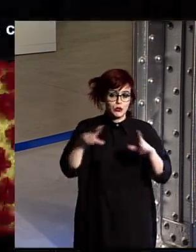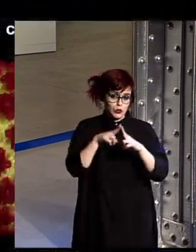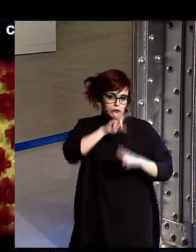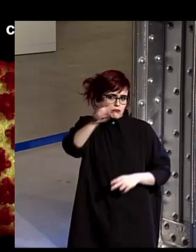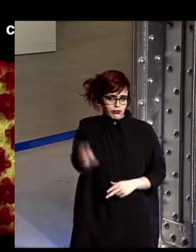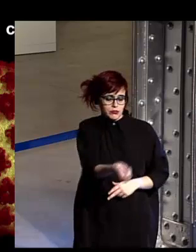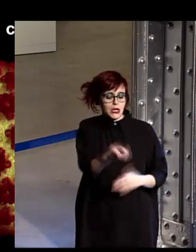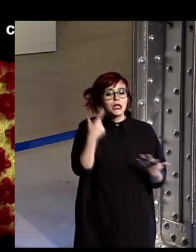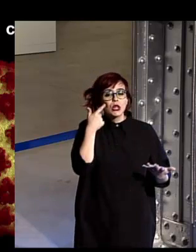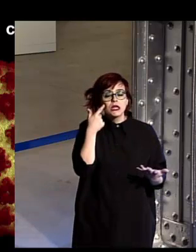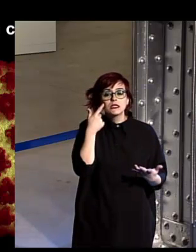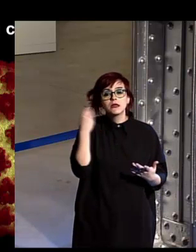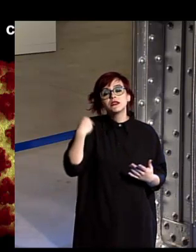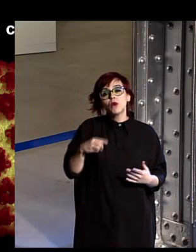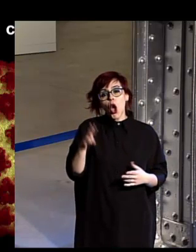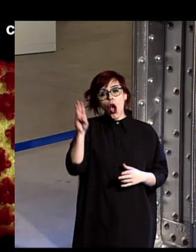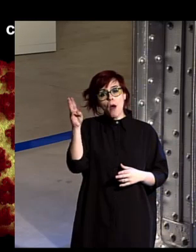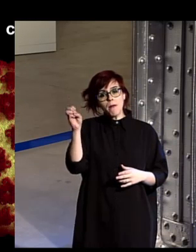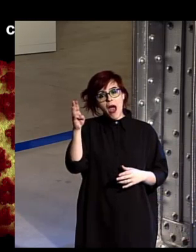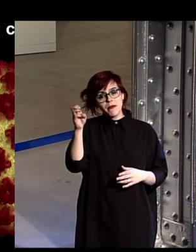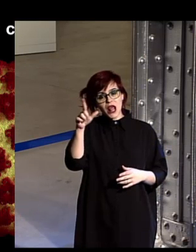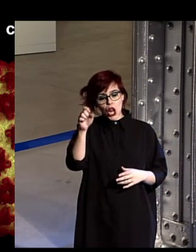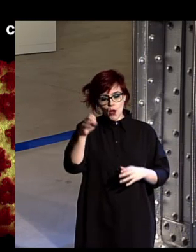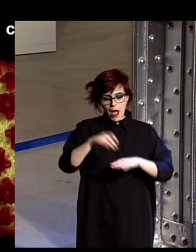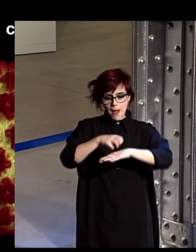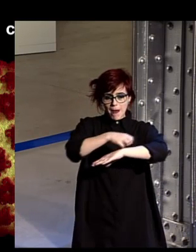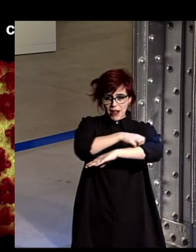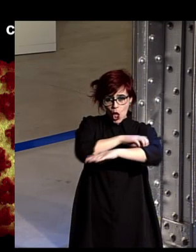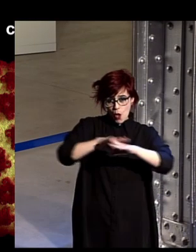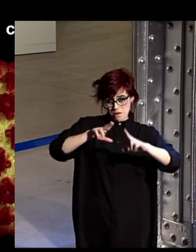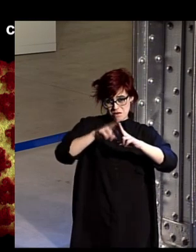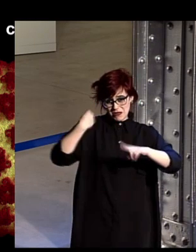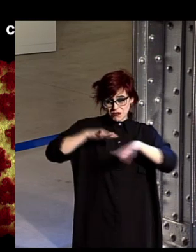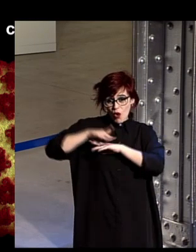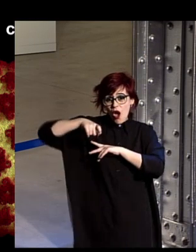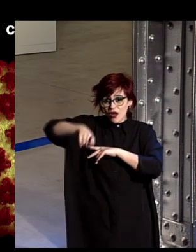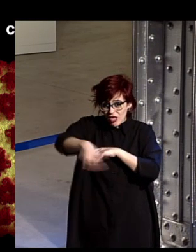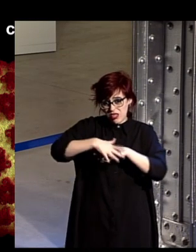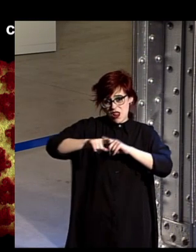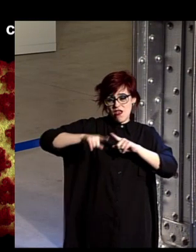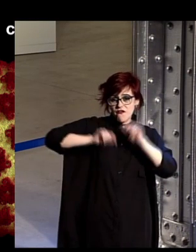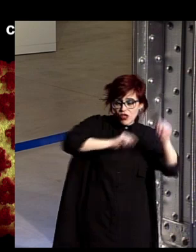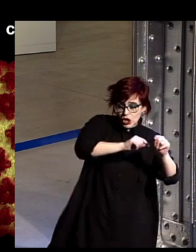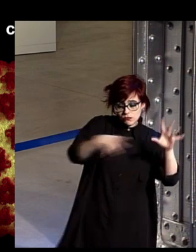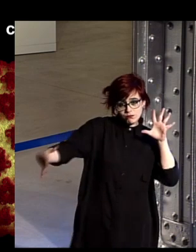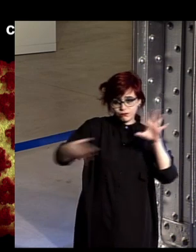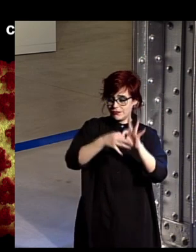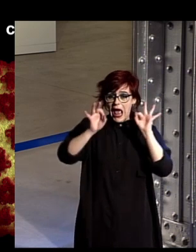Un ejemplo, algunos papilomavirus son causantes del 30% de los cánceres asociados a infecciones. Es decir,